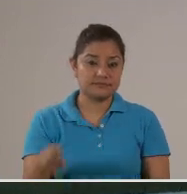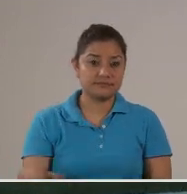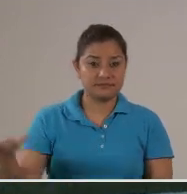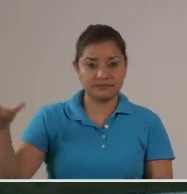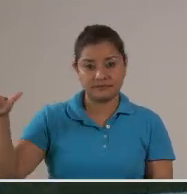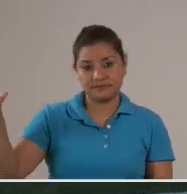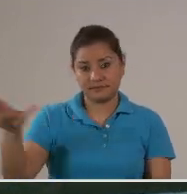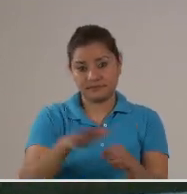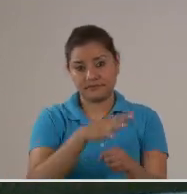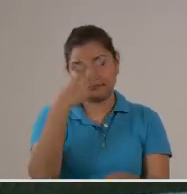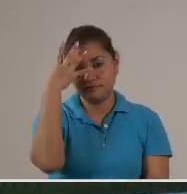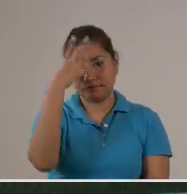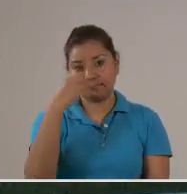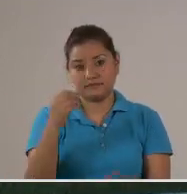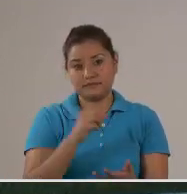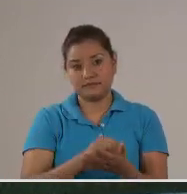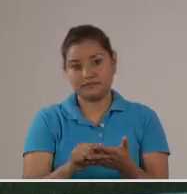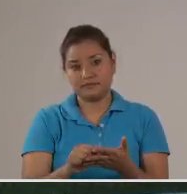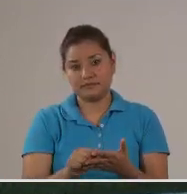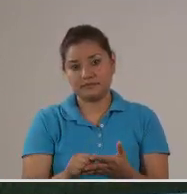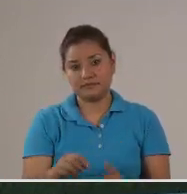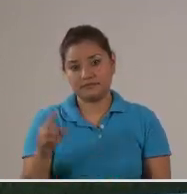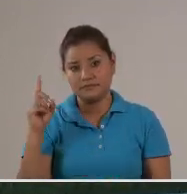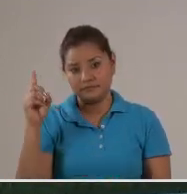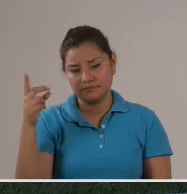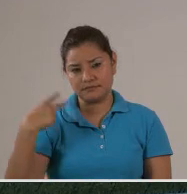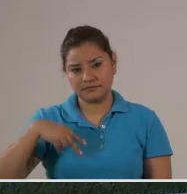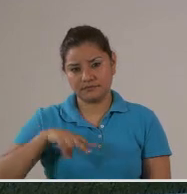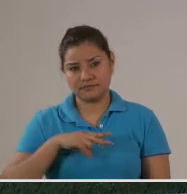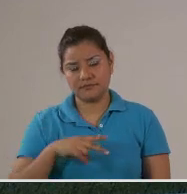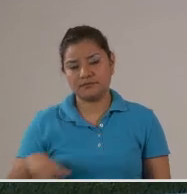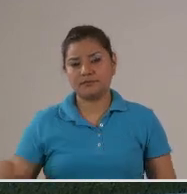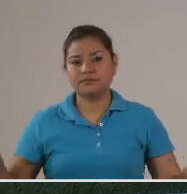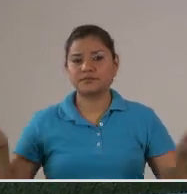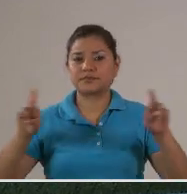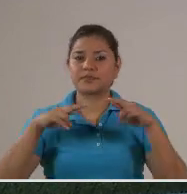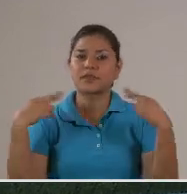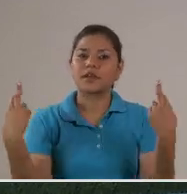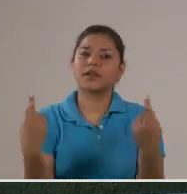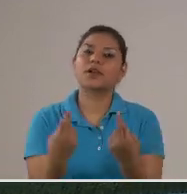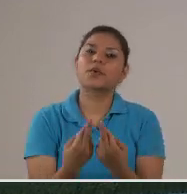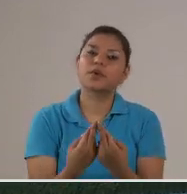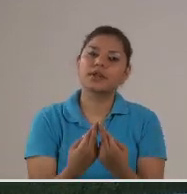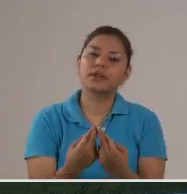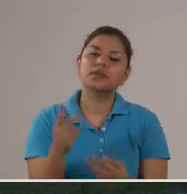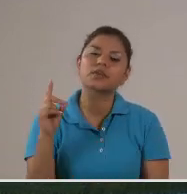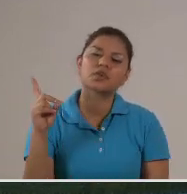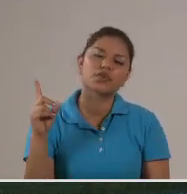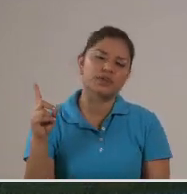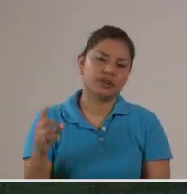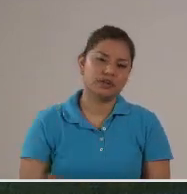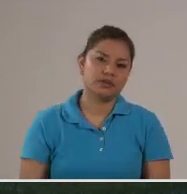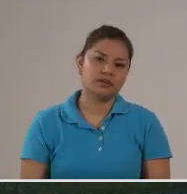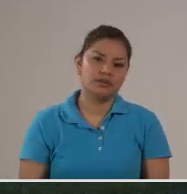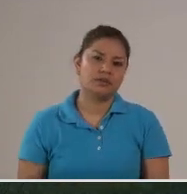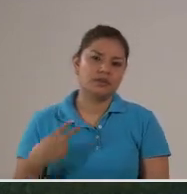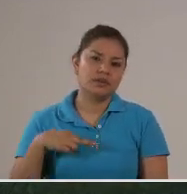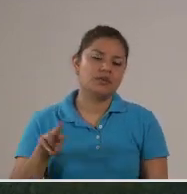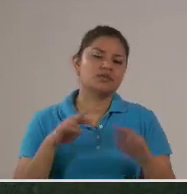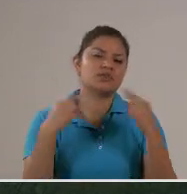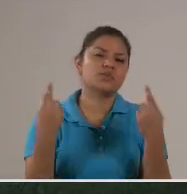del Espíritu Santo estuvieron juntos Imagínese dónde nos juntan ahora a todos los que hemos sido llenos del Espíritu Santo dígame dónde